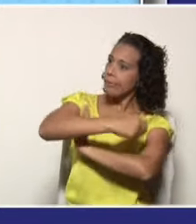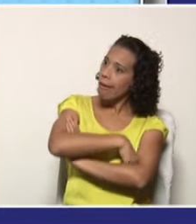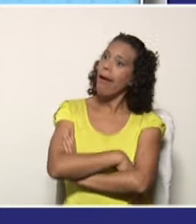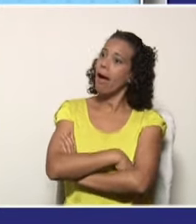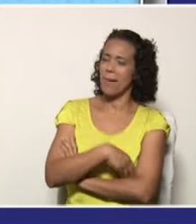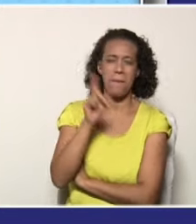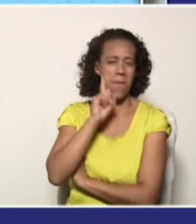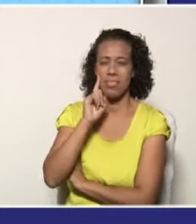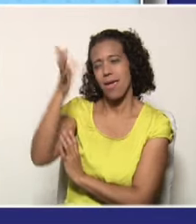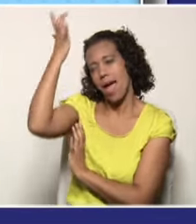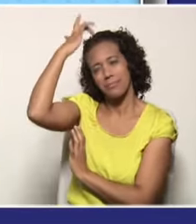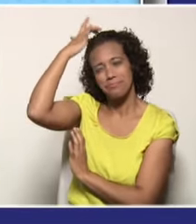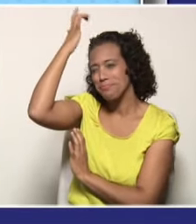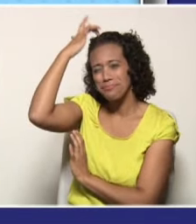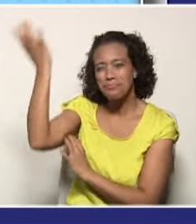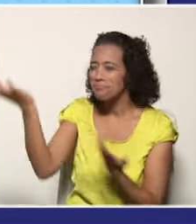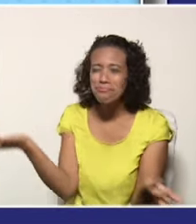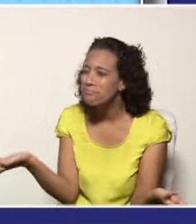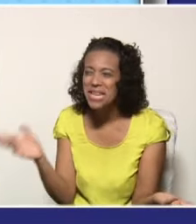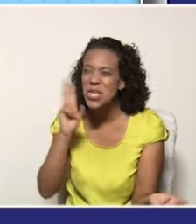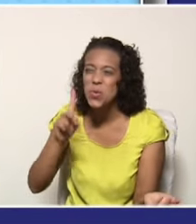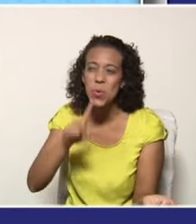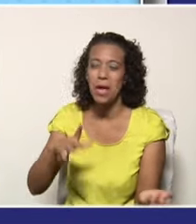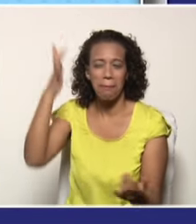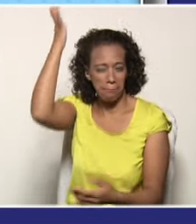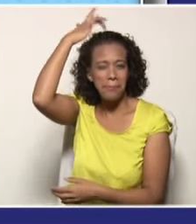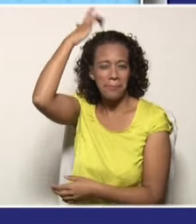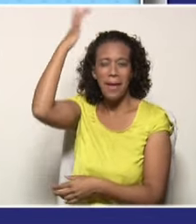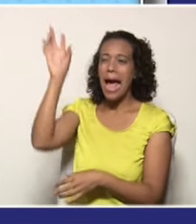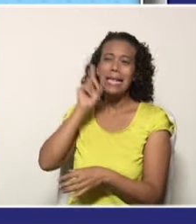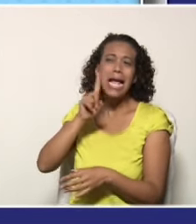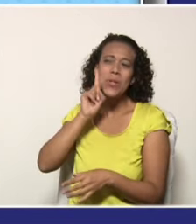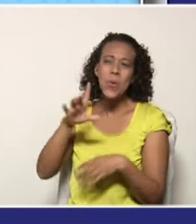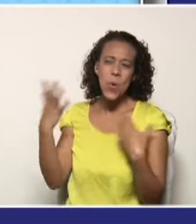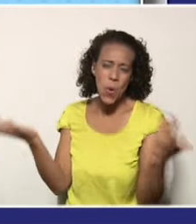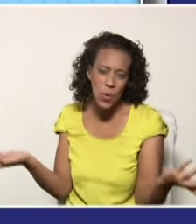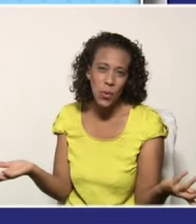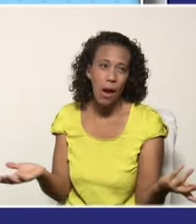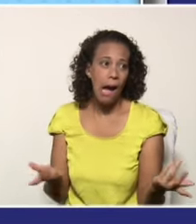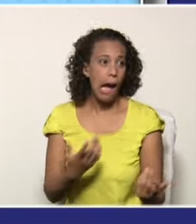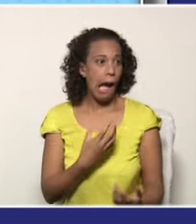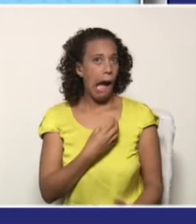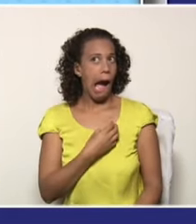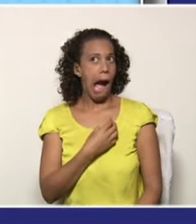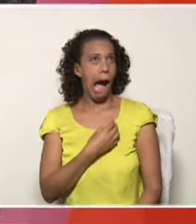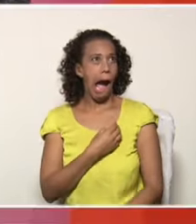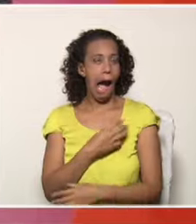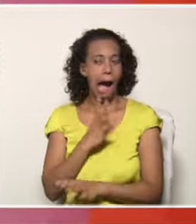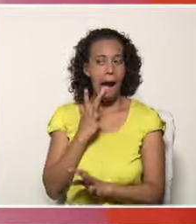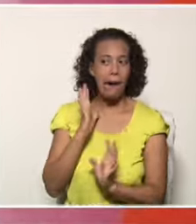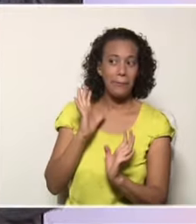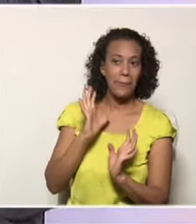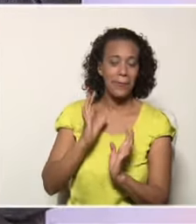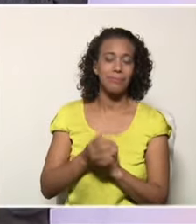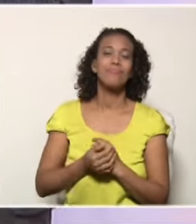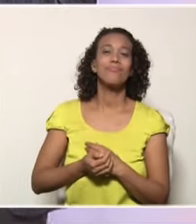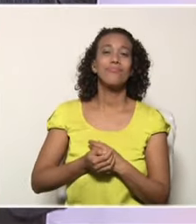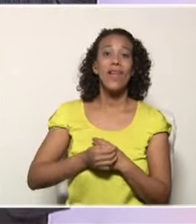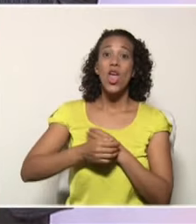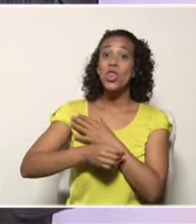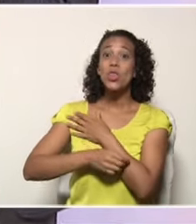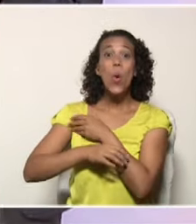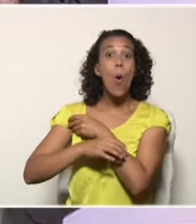es mentira, porque lo está viendo sucio, pero con la ironía está jugando a eso, para que tú te recuerdes que tienes que limpiar tu cuarto. Dejaste